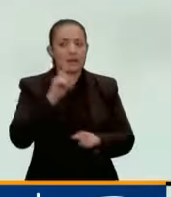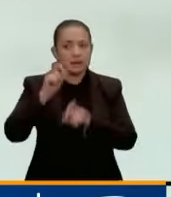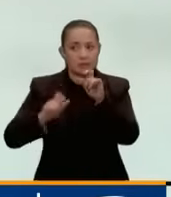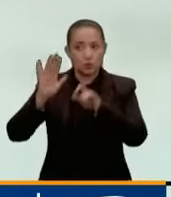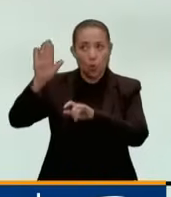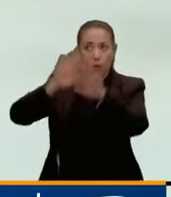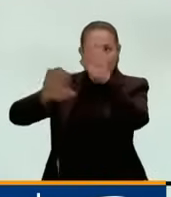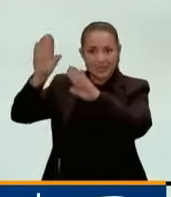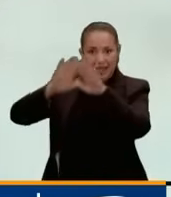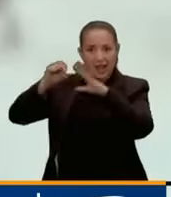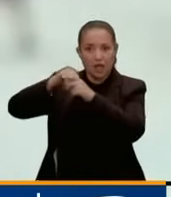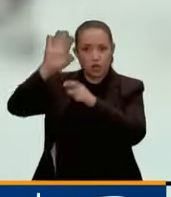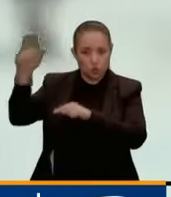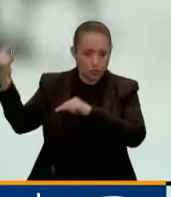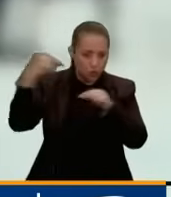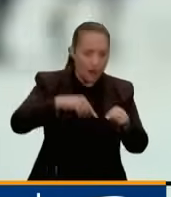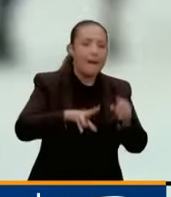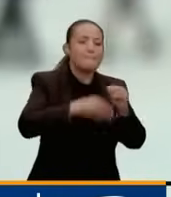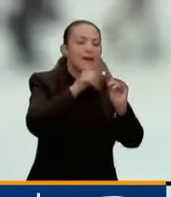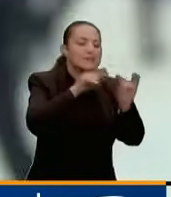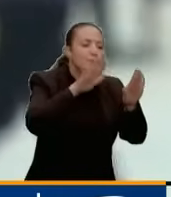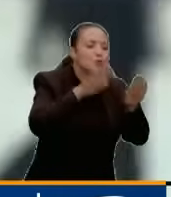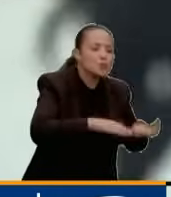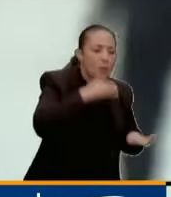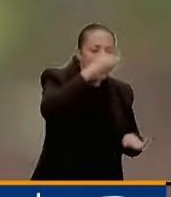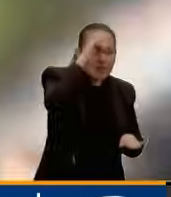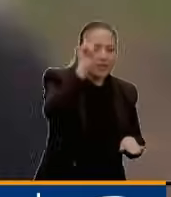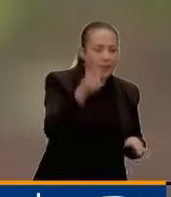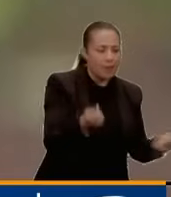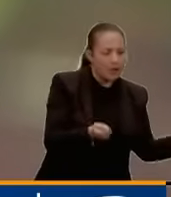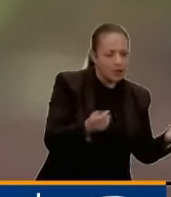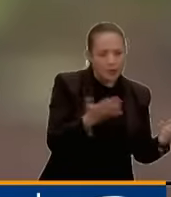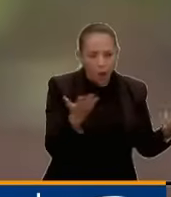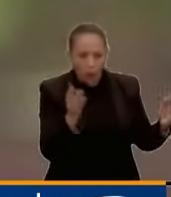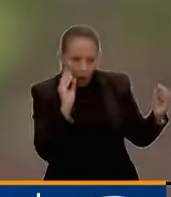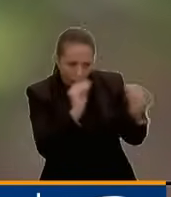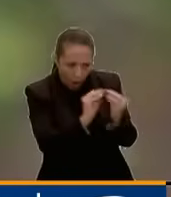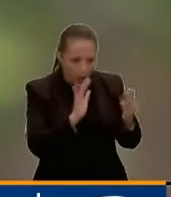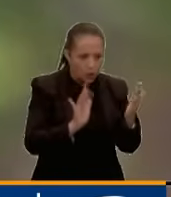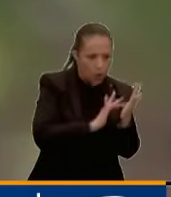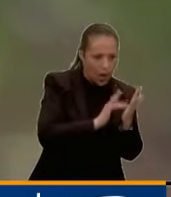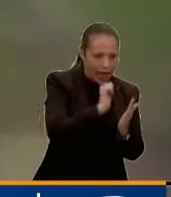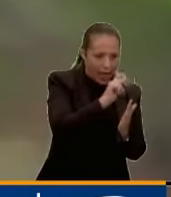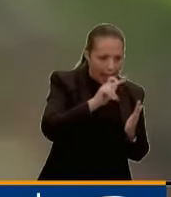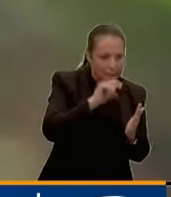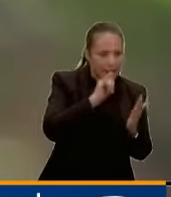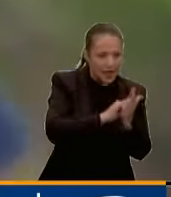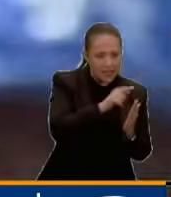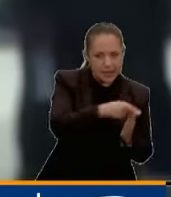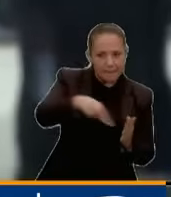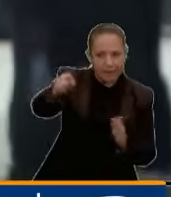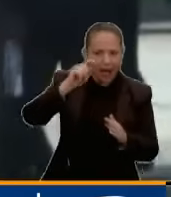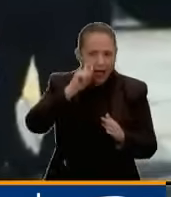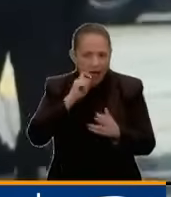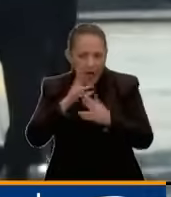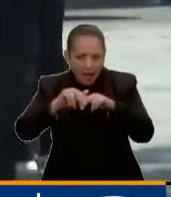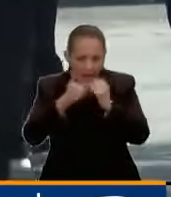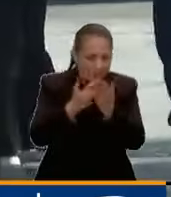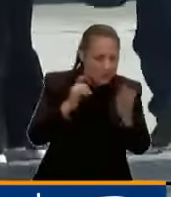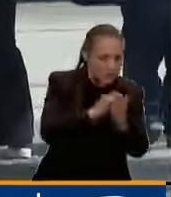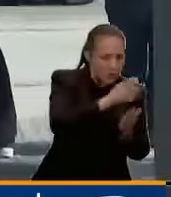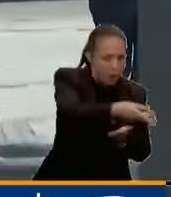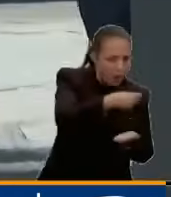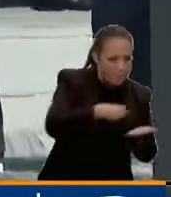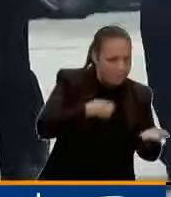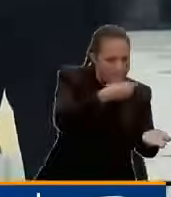como de propios. En muchos de los casos suceden por el contacto por las plataformas digitales. Por eso el alcalde y la embajada americana crearon